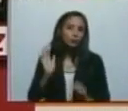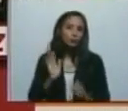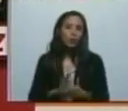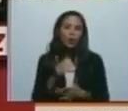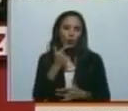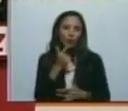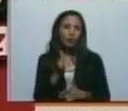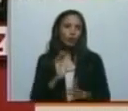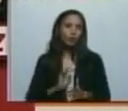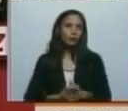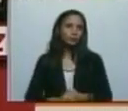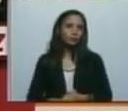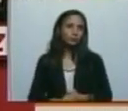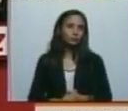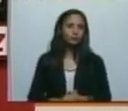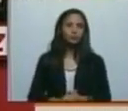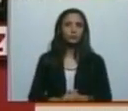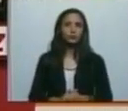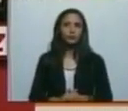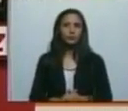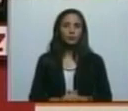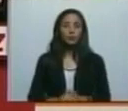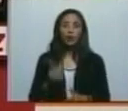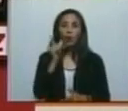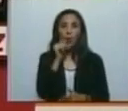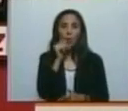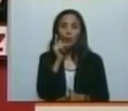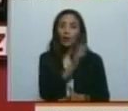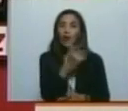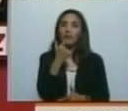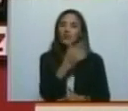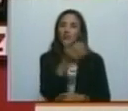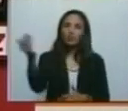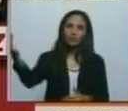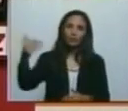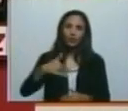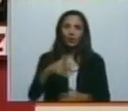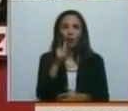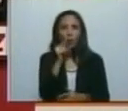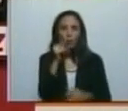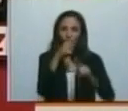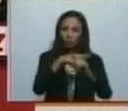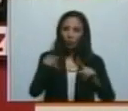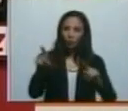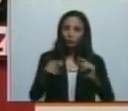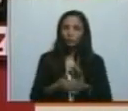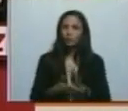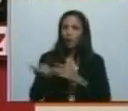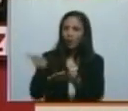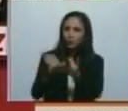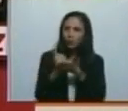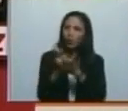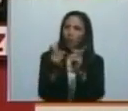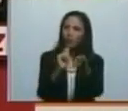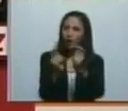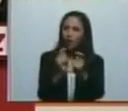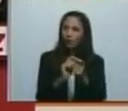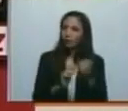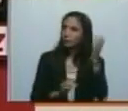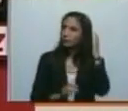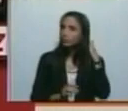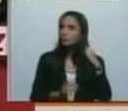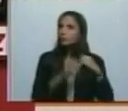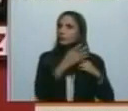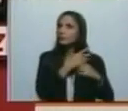decir, a Jaiker Vázquez lo mandan a buscar ellos para que los ayuden en la negociación. Jaiker Vázquez es